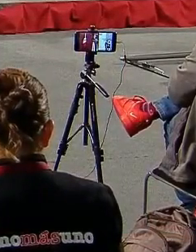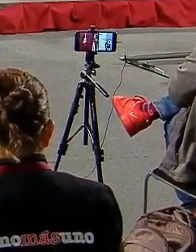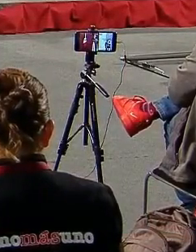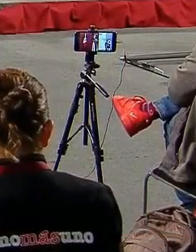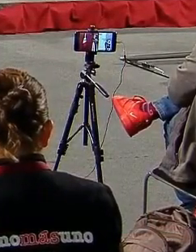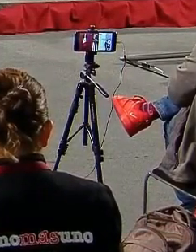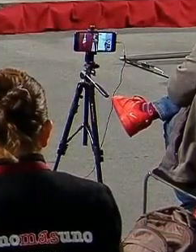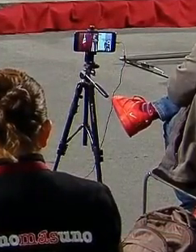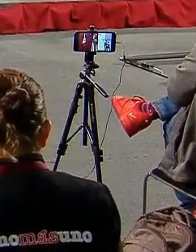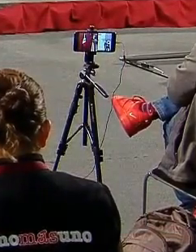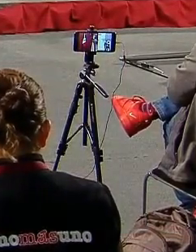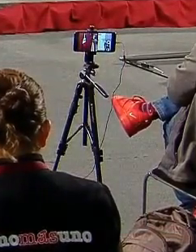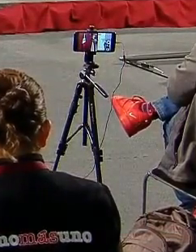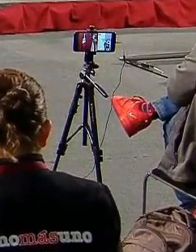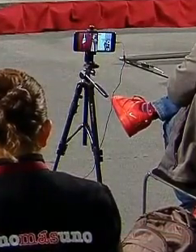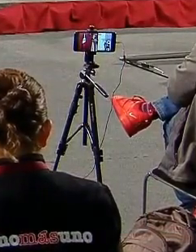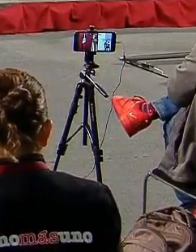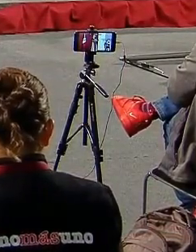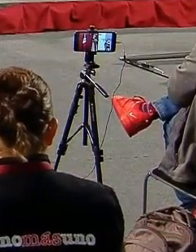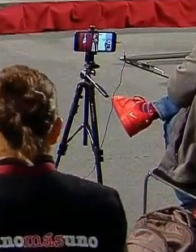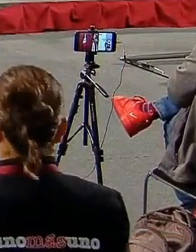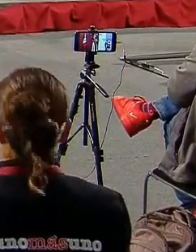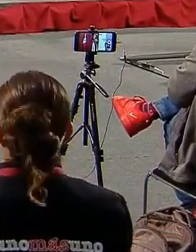economía informal,